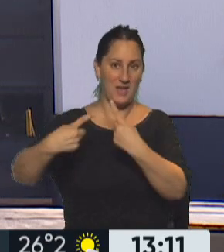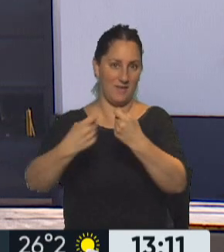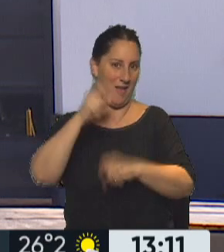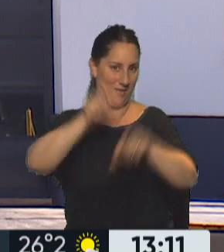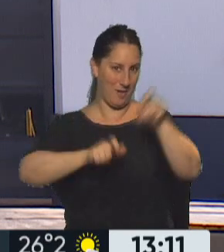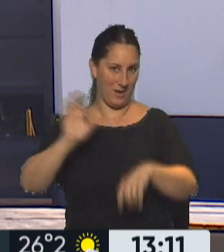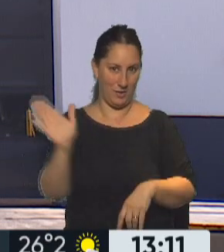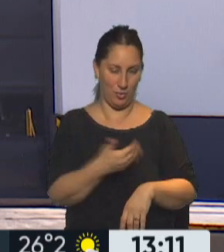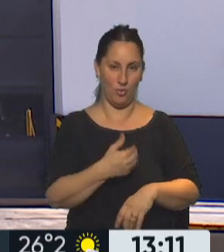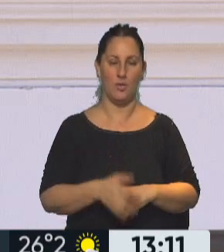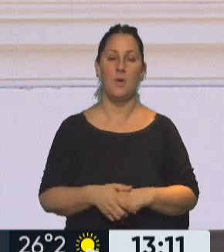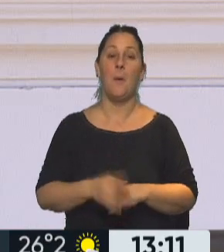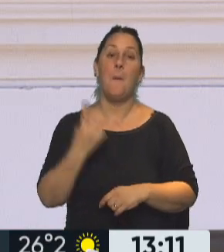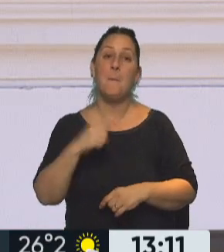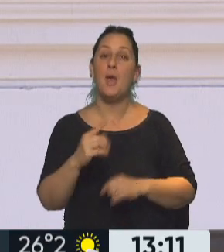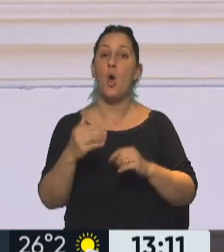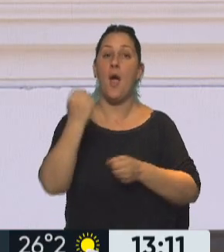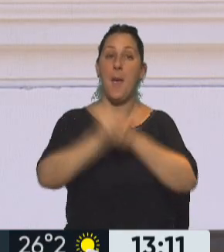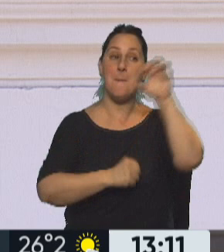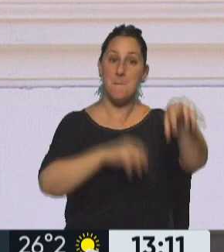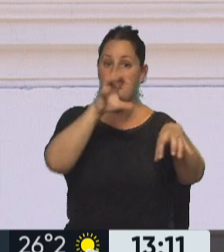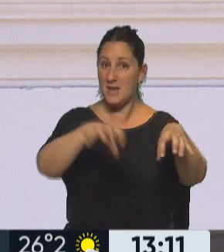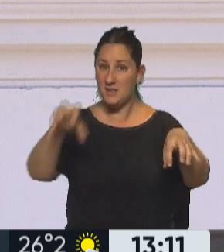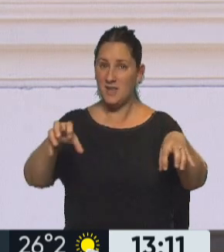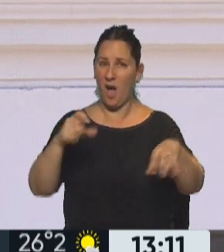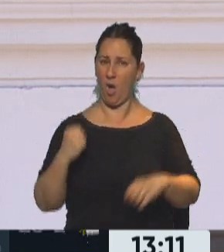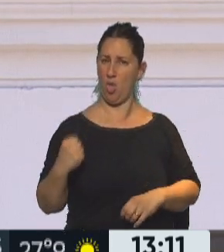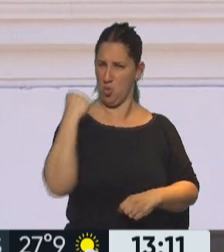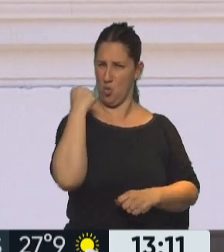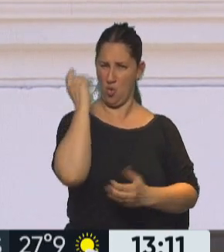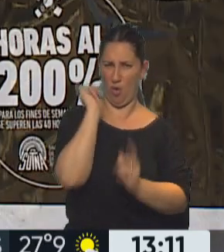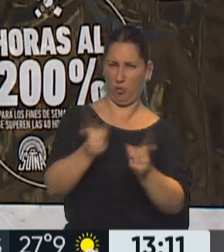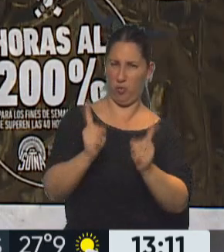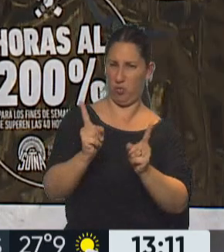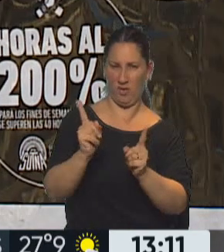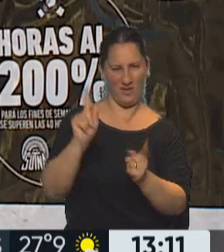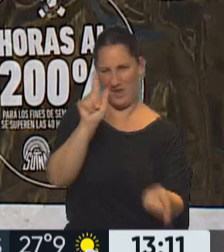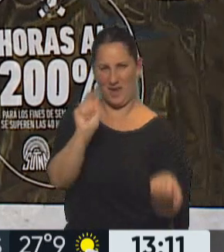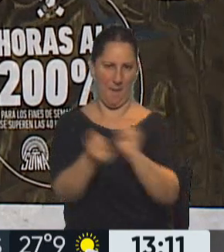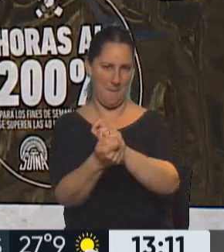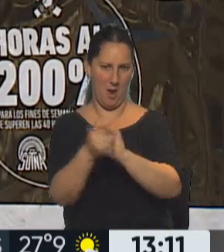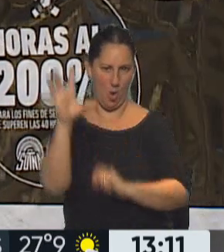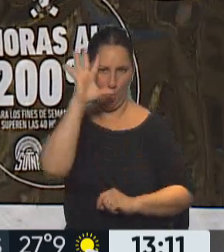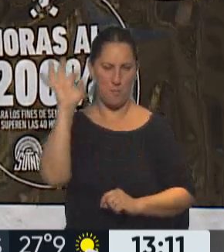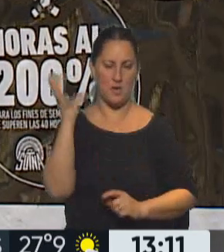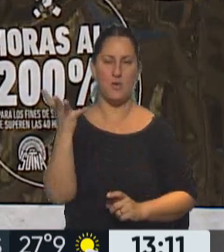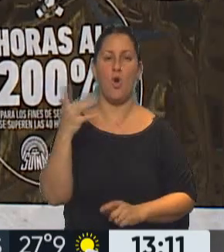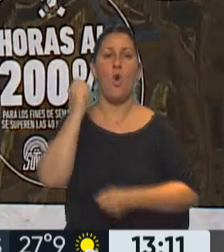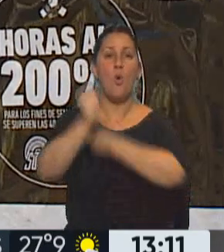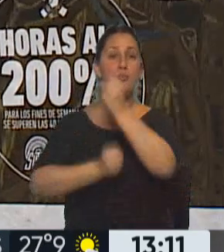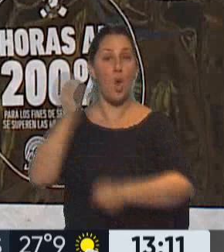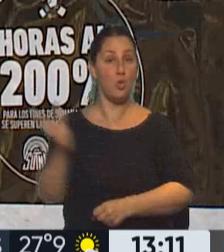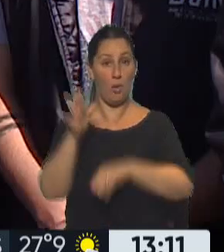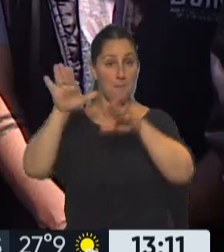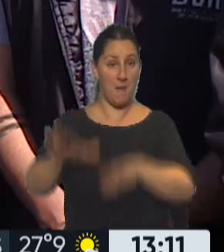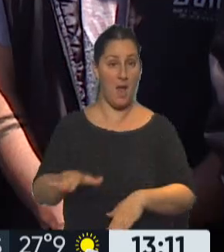población. Ahora bien, depende de las empresas abandonar la posición intransigente que están llevando adelante. La producción está parada